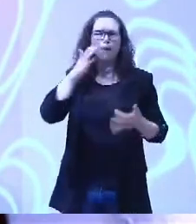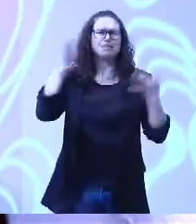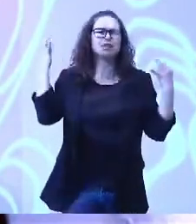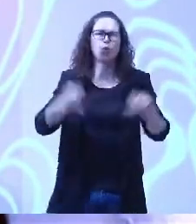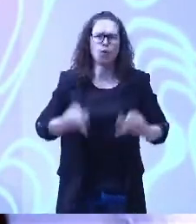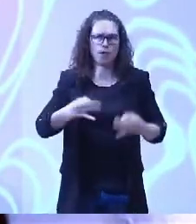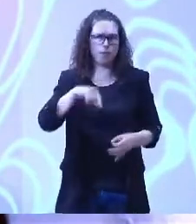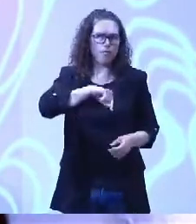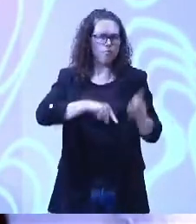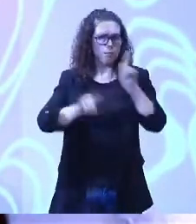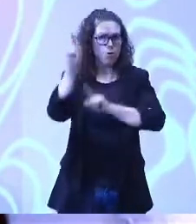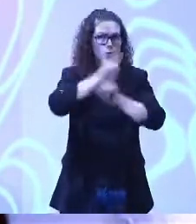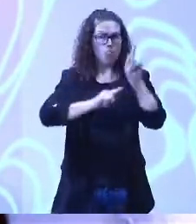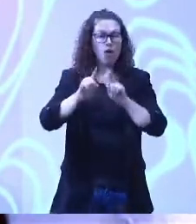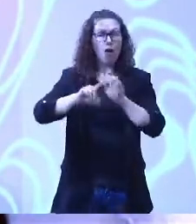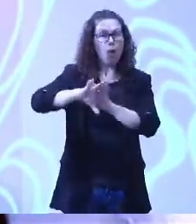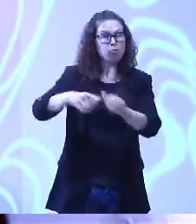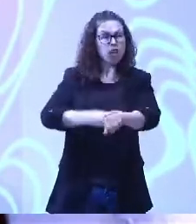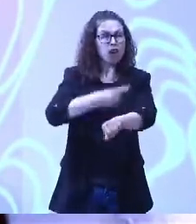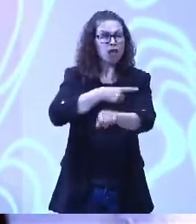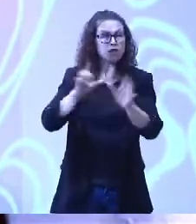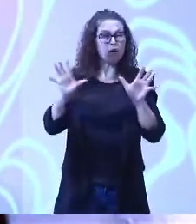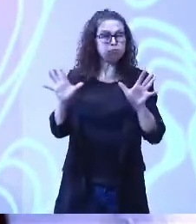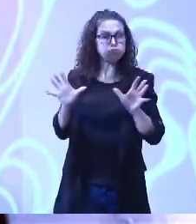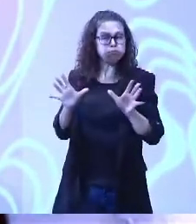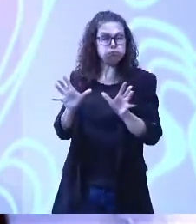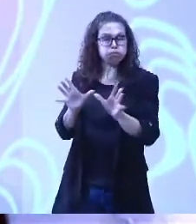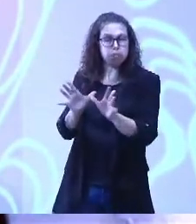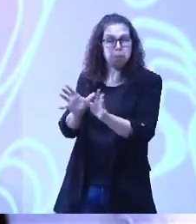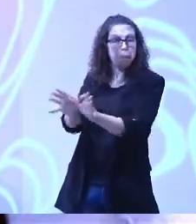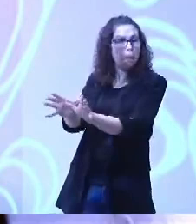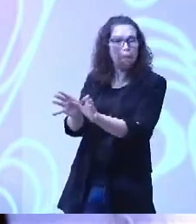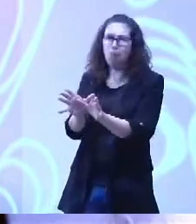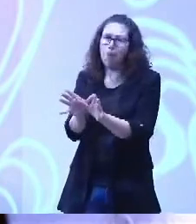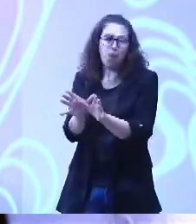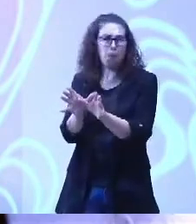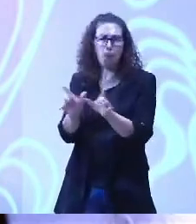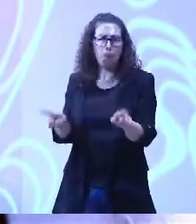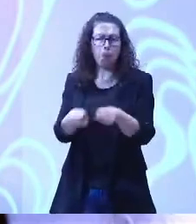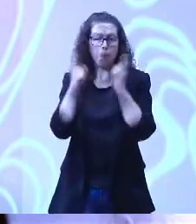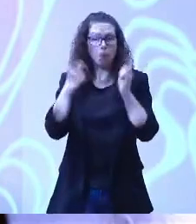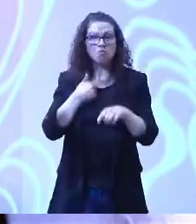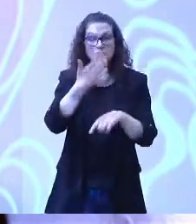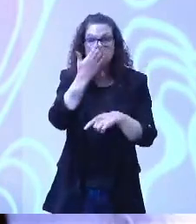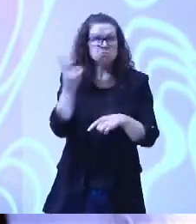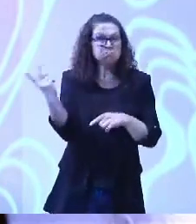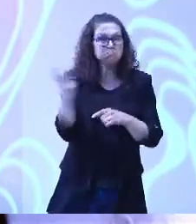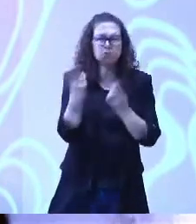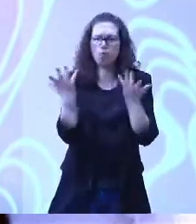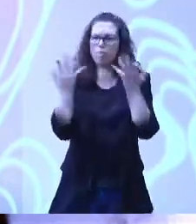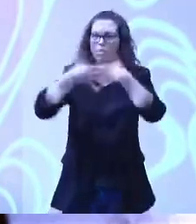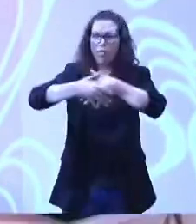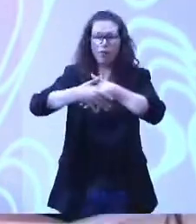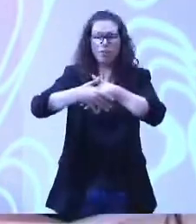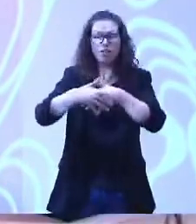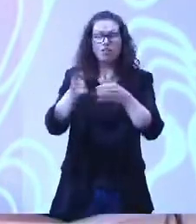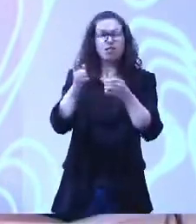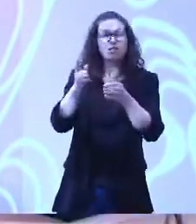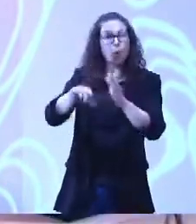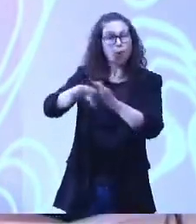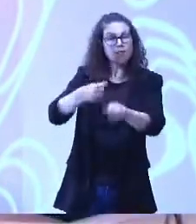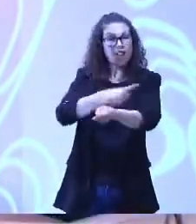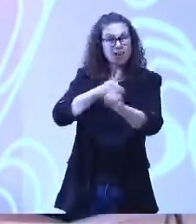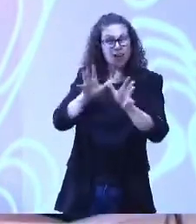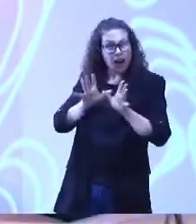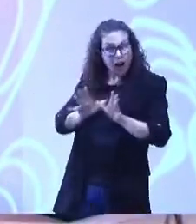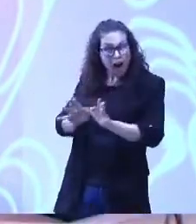soledad de la ultraderecha. Y si además me apuras, una cosa y la otra van de la mano. Cuanto más aislado esté la ultraderecha,